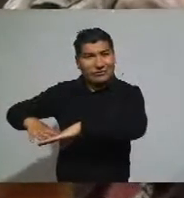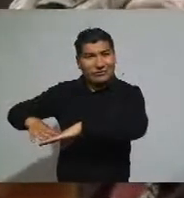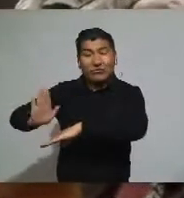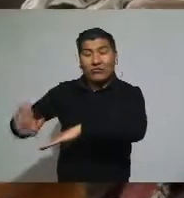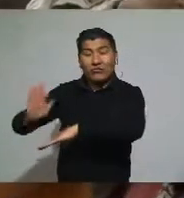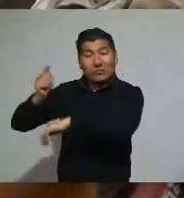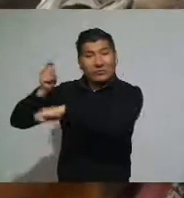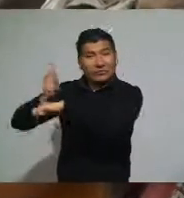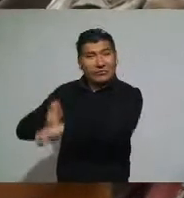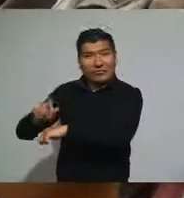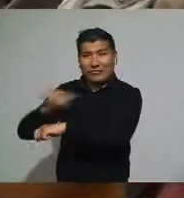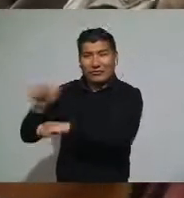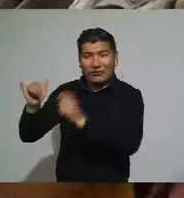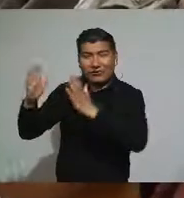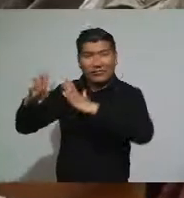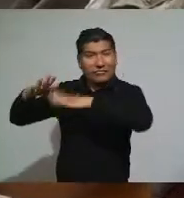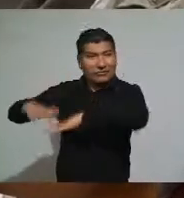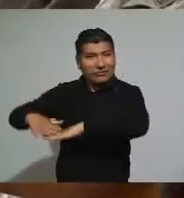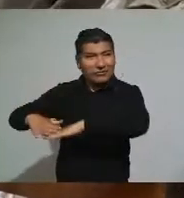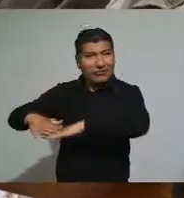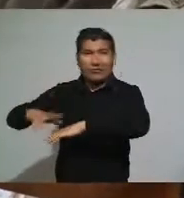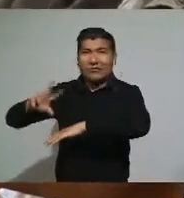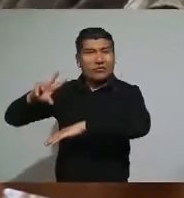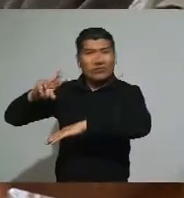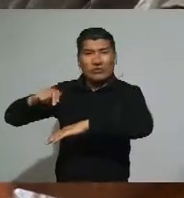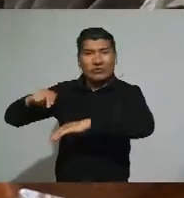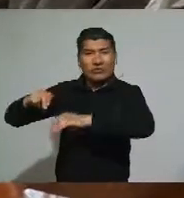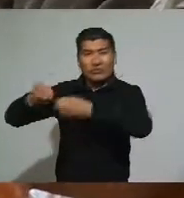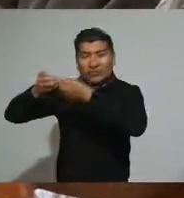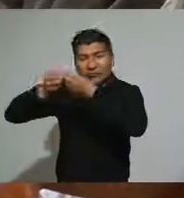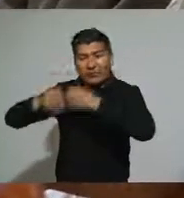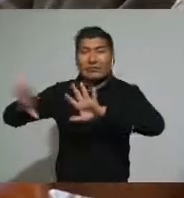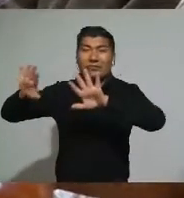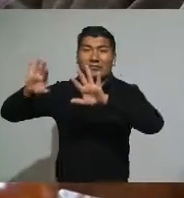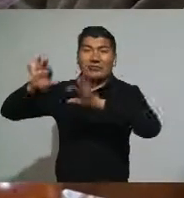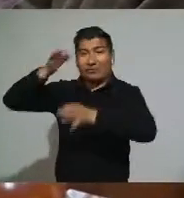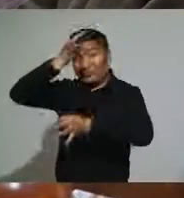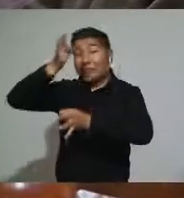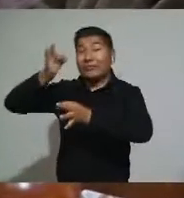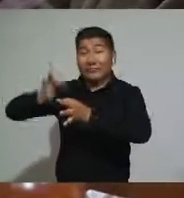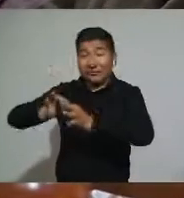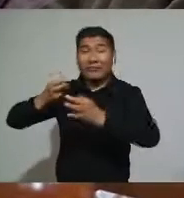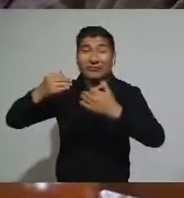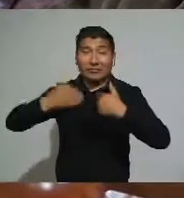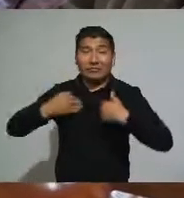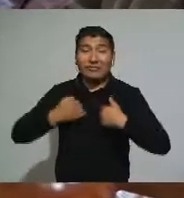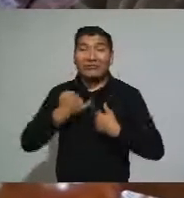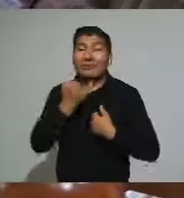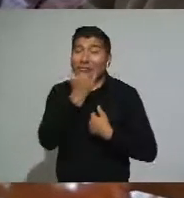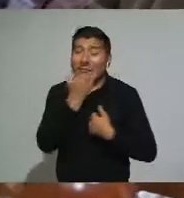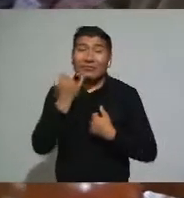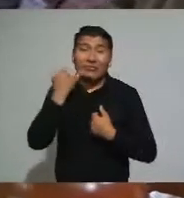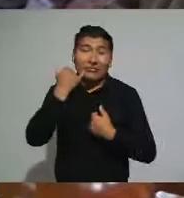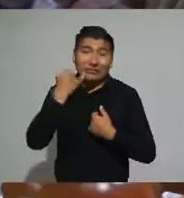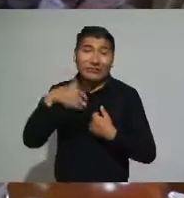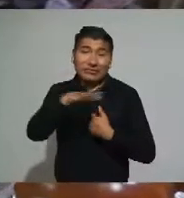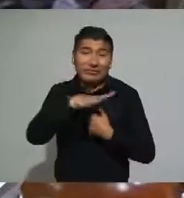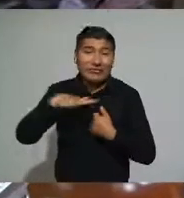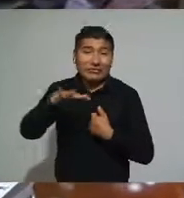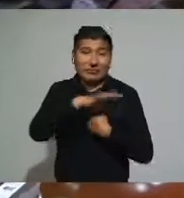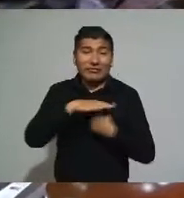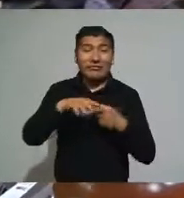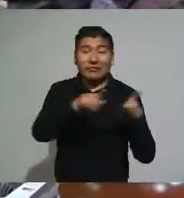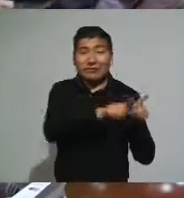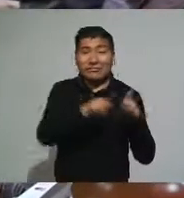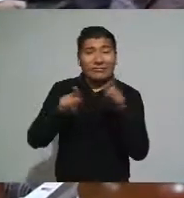templo también destruido, no aniquila la fe que tiene Israel y que también tienen